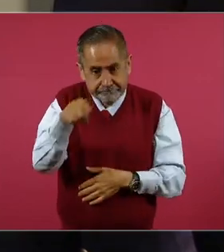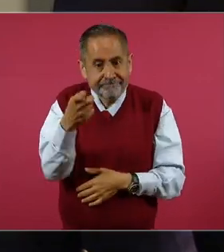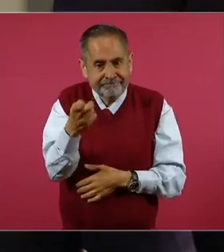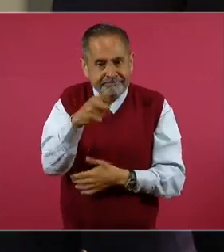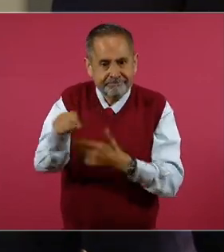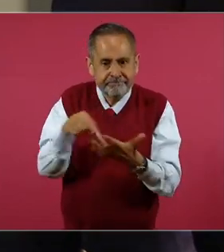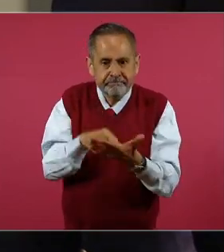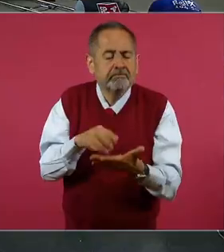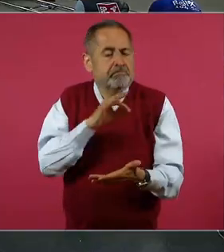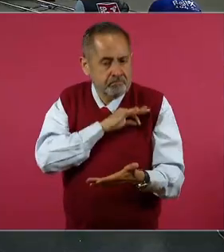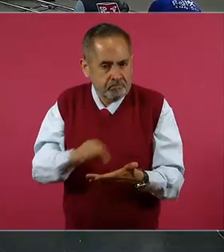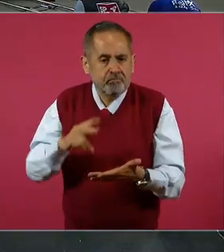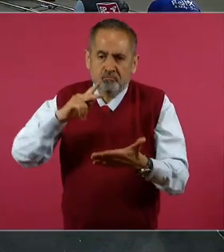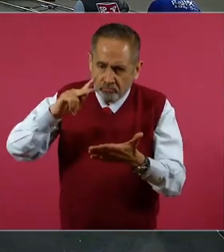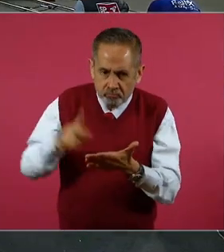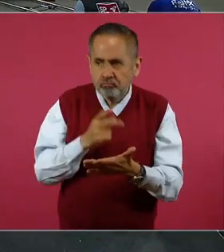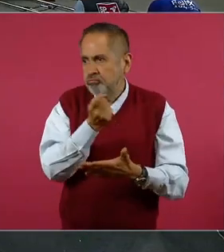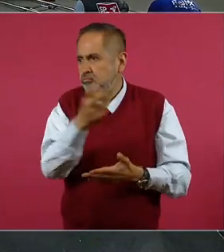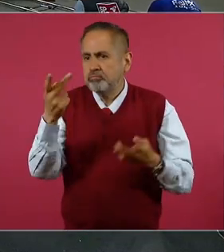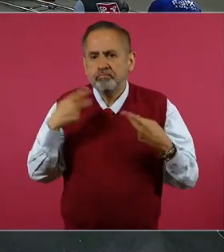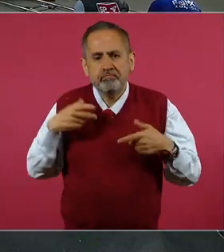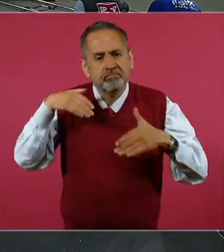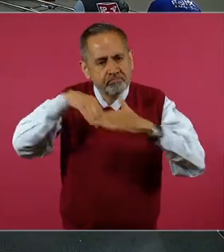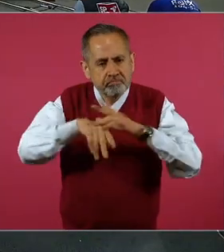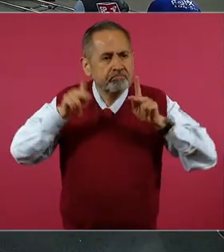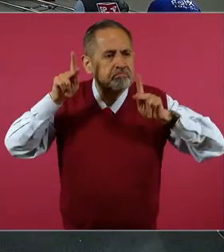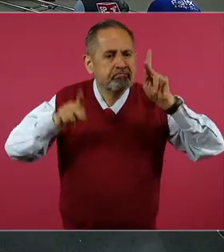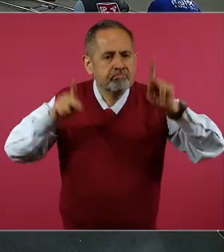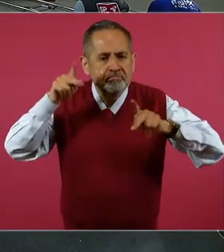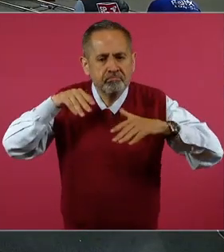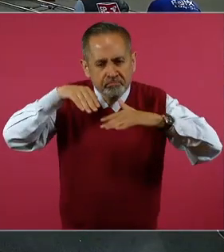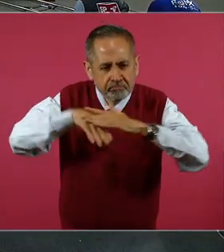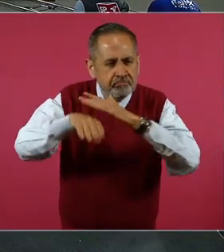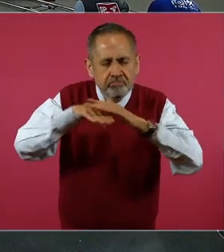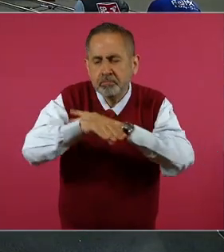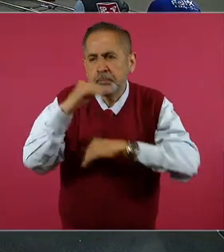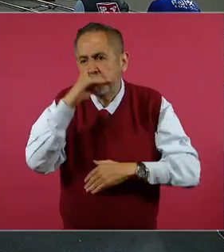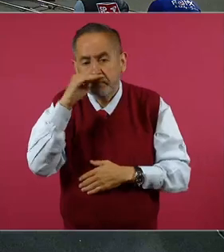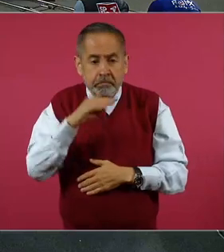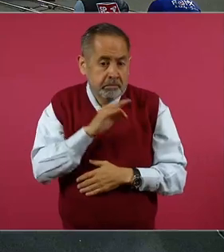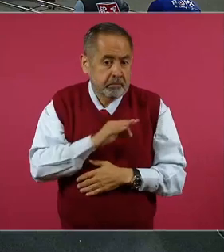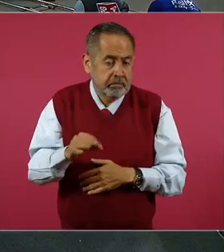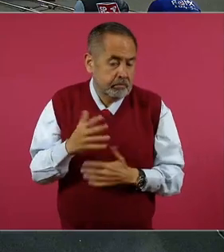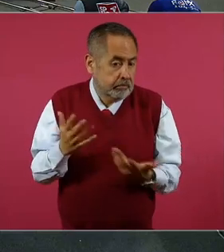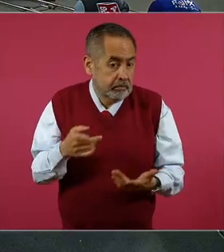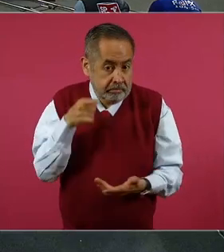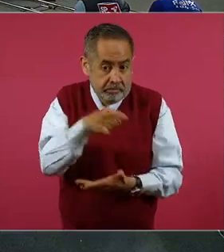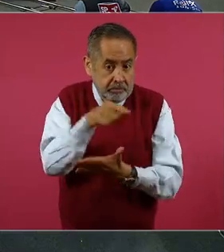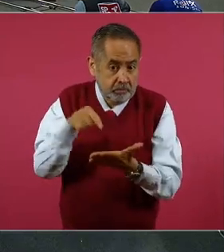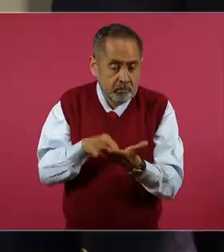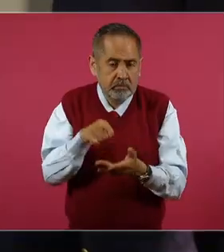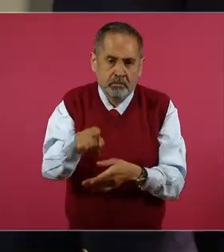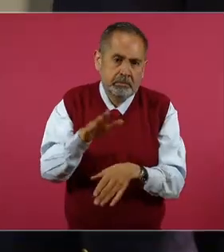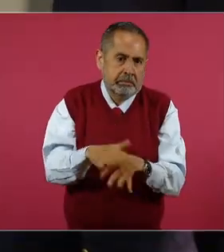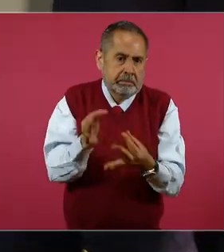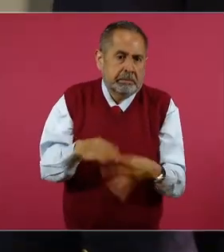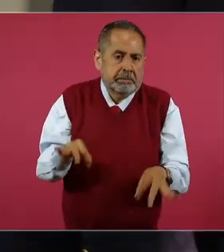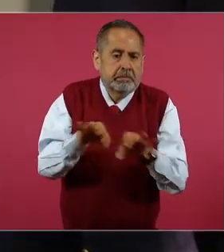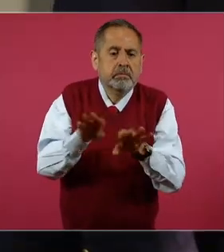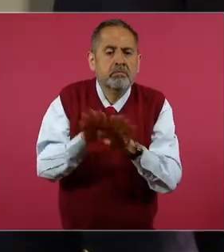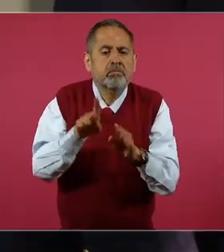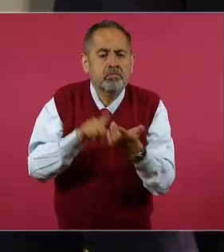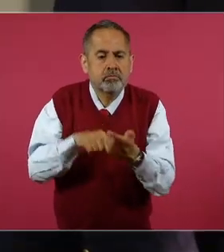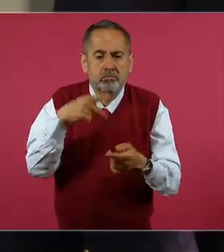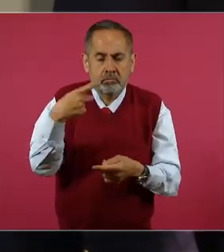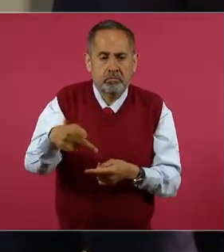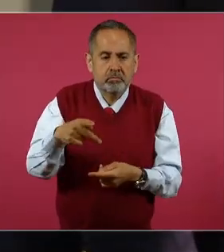ahora podría ser visitado por las y los mexicanos de forma gratuita y pensando en uno de los activos más importantes que puede tener el